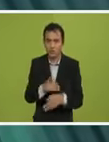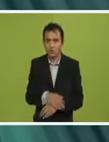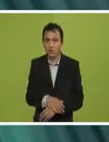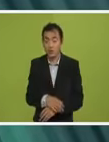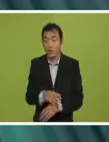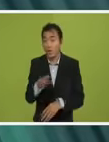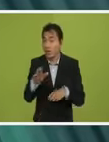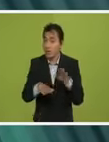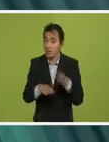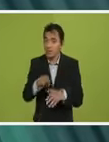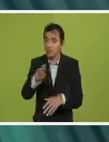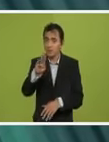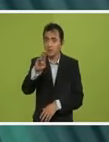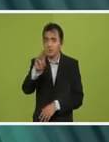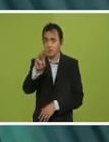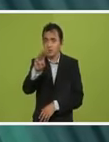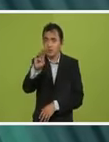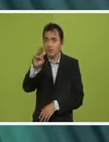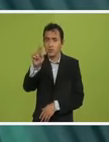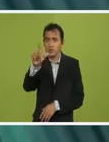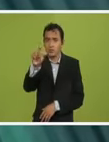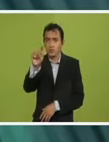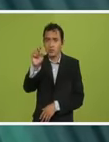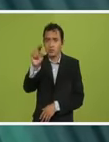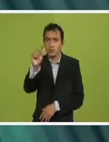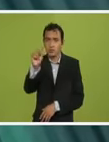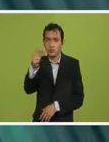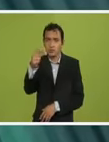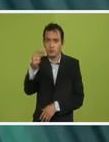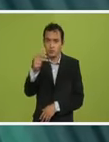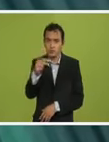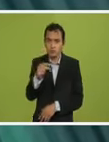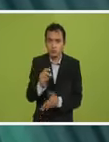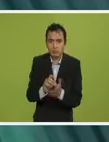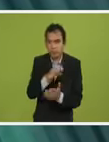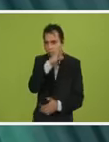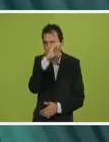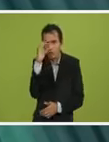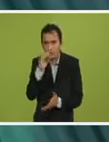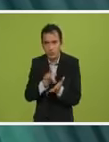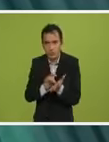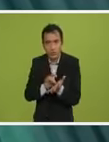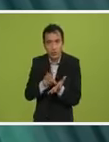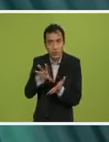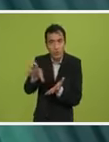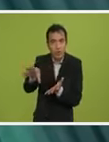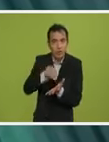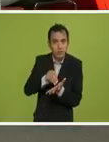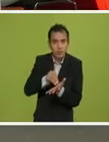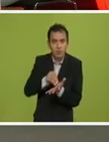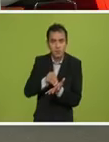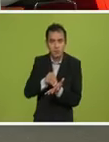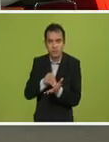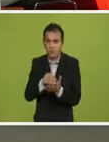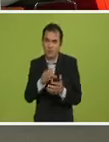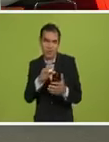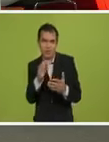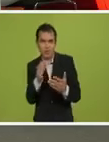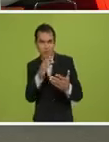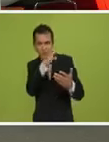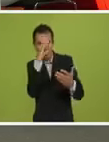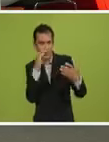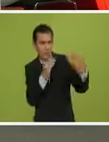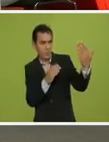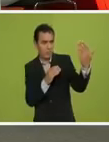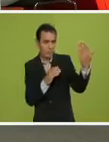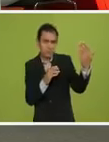el Bluetooth del celular, sin querer, tú tienes una foto íntima en tu celular que te tomaste en el espejo, no sé, porque aparte el autoerotismo